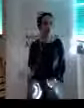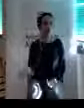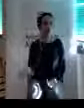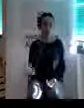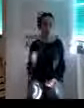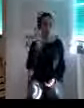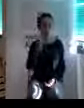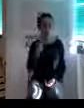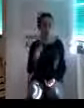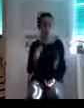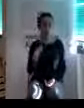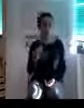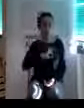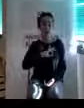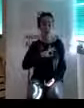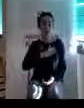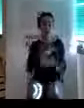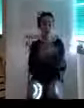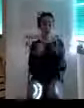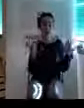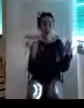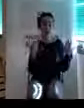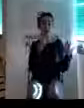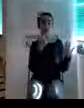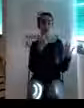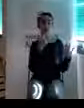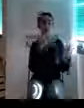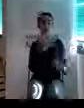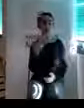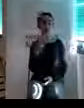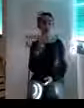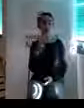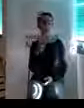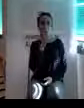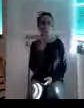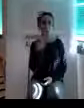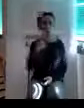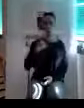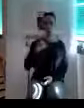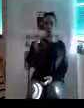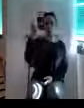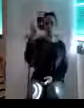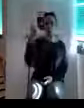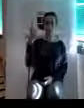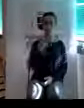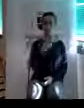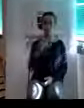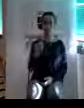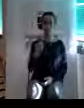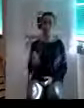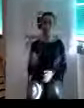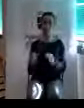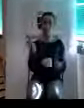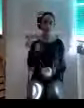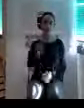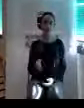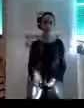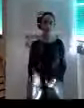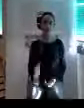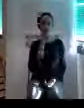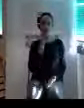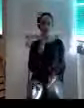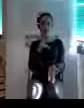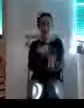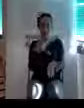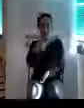decían ustedes que eran 500 se habrán echado otras doscientas toneladas ahora aprovechando el sol no lo sé y lo que les pasa a usted es